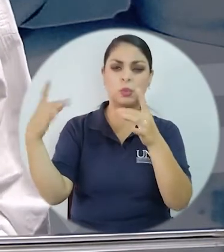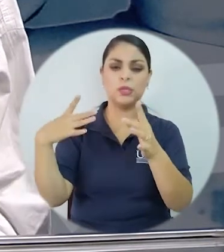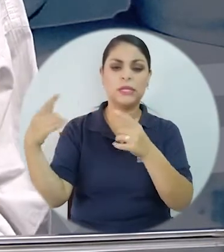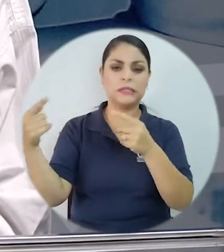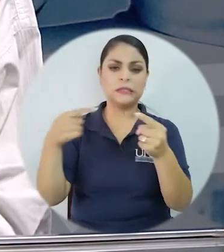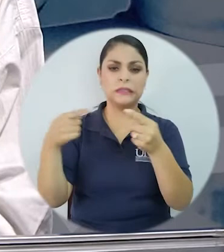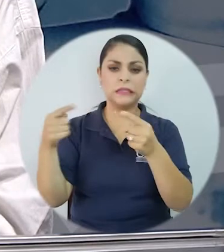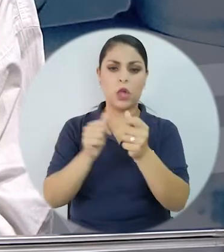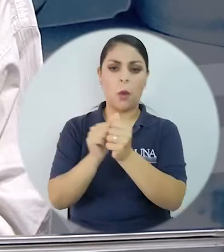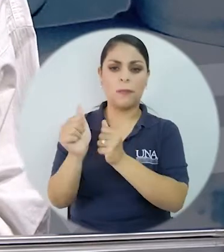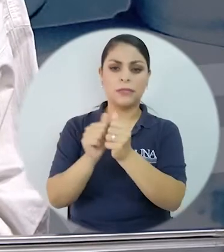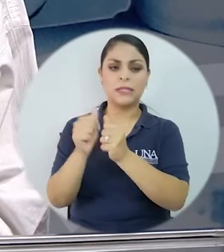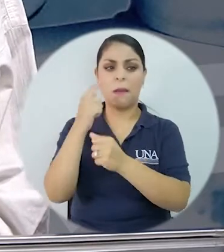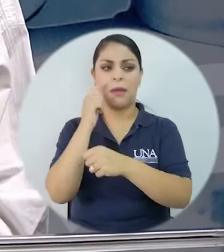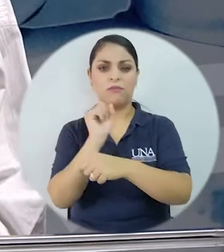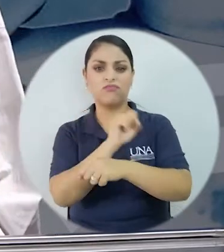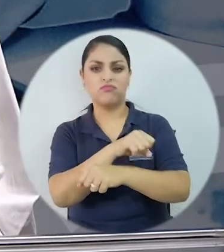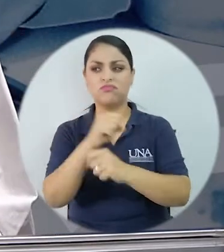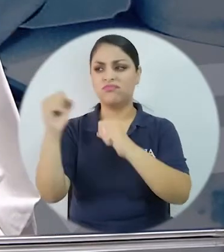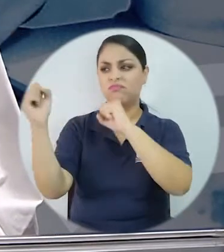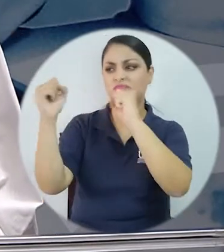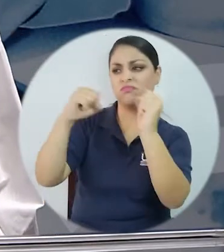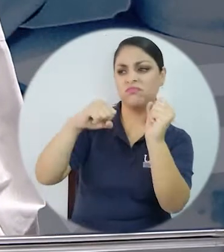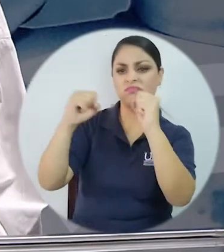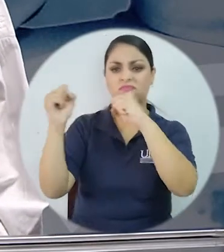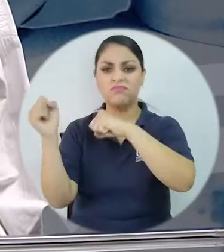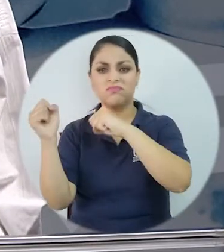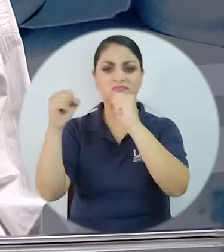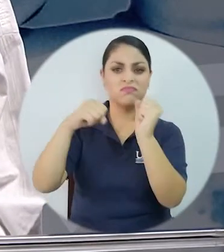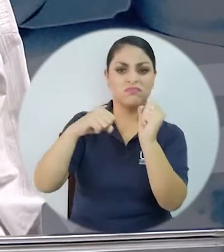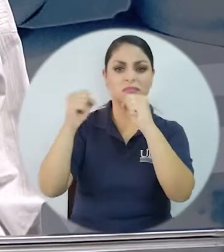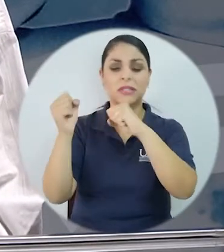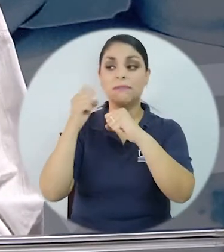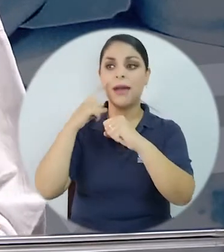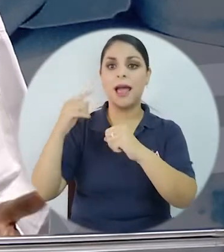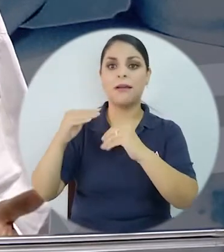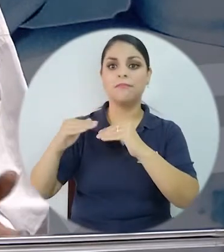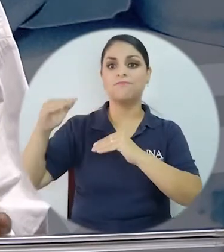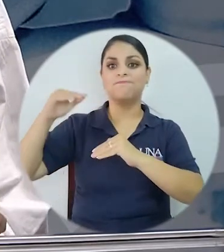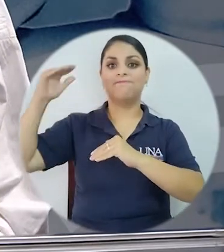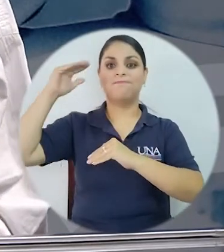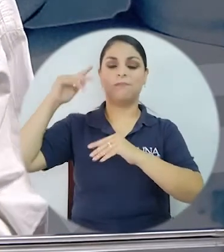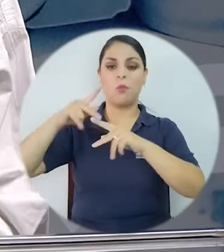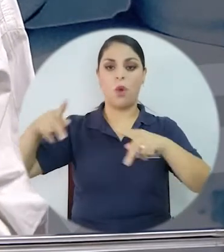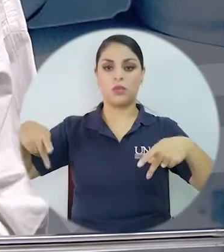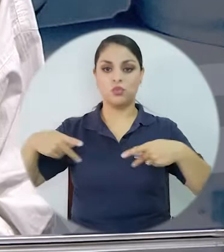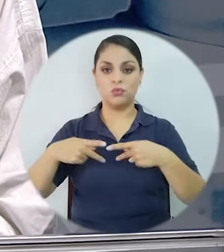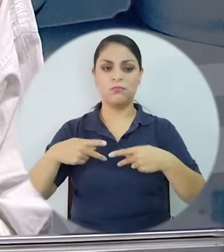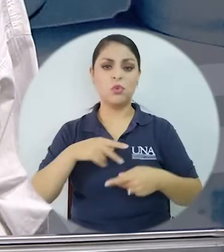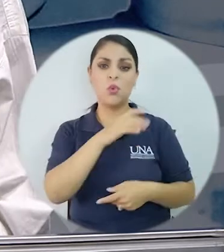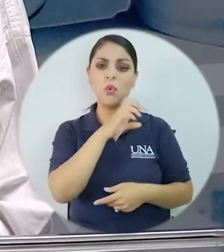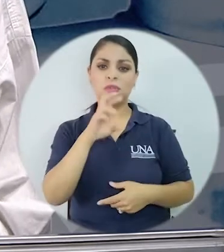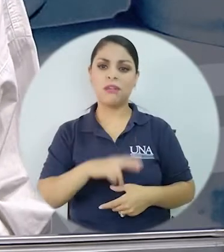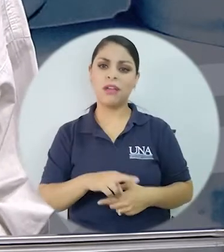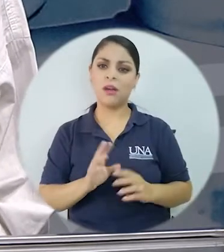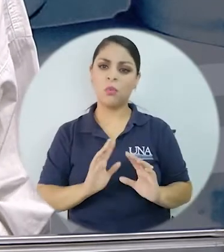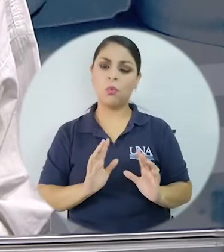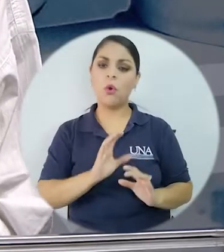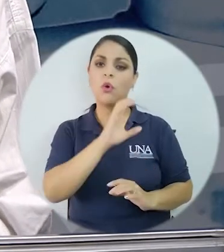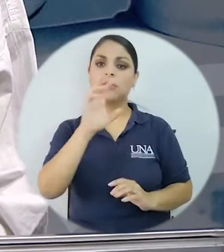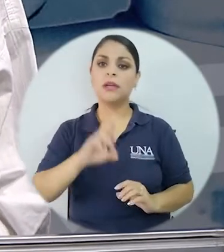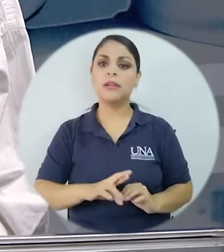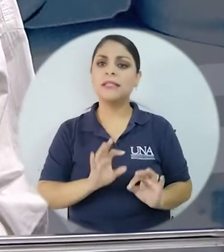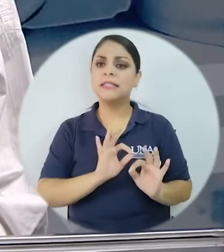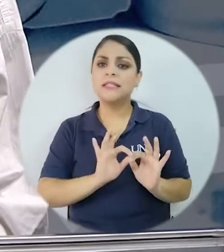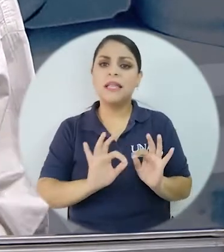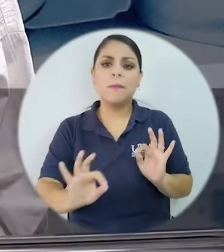competencias entre ellos para derribar al otro, para ocupar su puesto, para ascender. En Costa Rica era una estructura